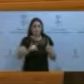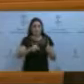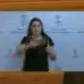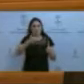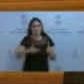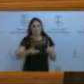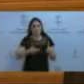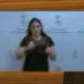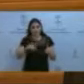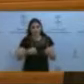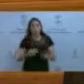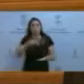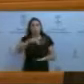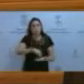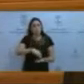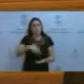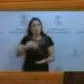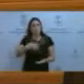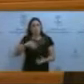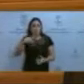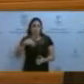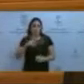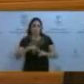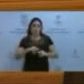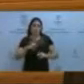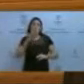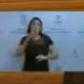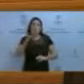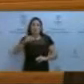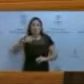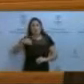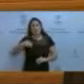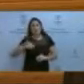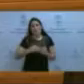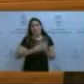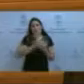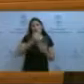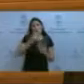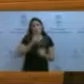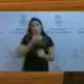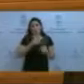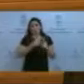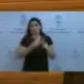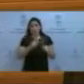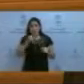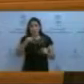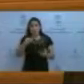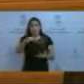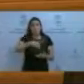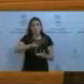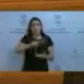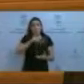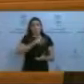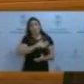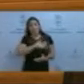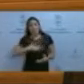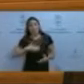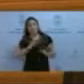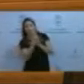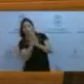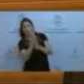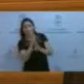del Principado y el secretario general de la Federación Socialista Asturiana. No está porque ha preferido esconderse. Y, en segundo lugar, seguimos